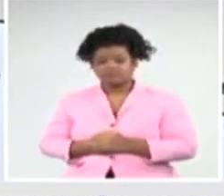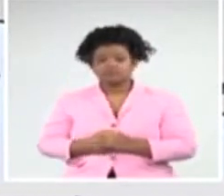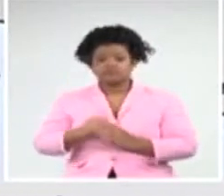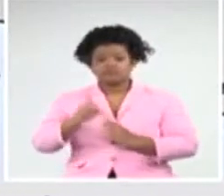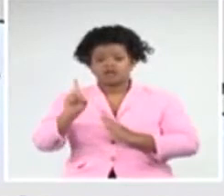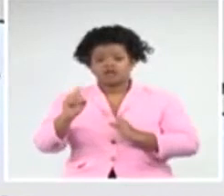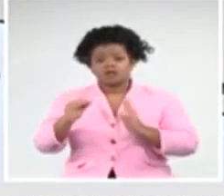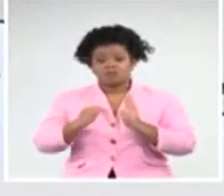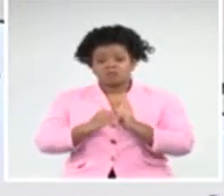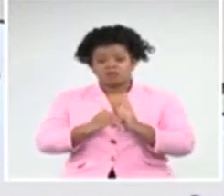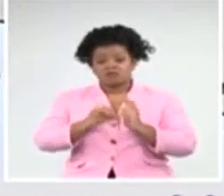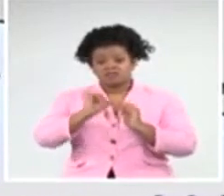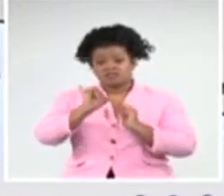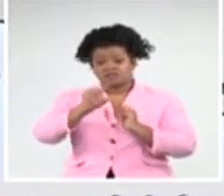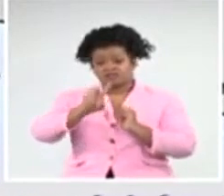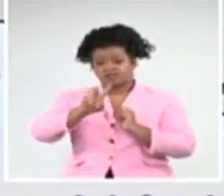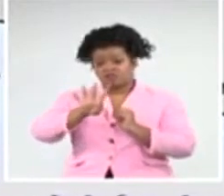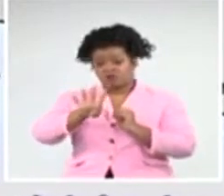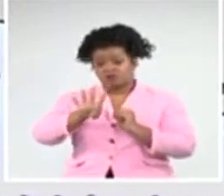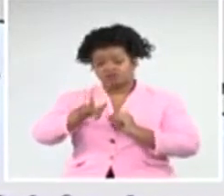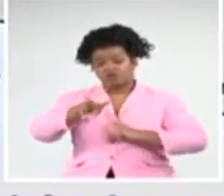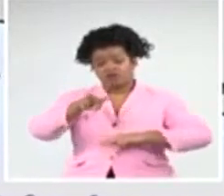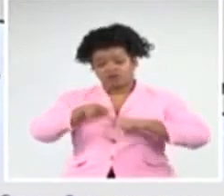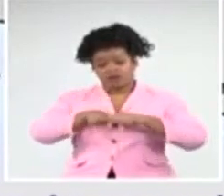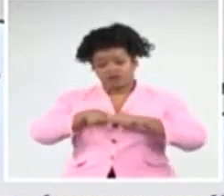1.724 casos en La Habana,